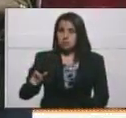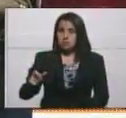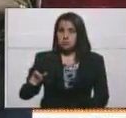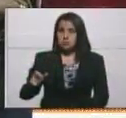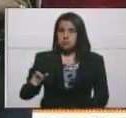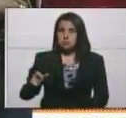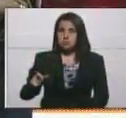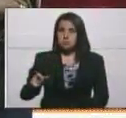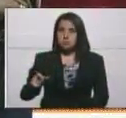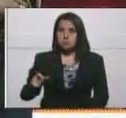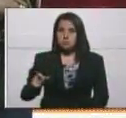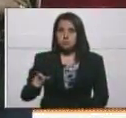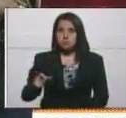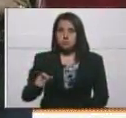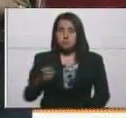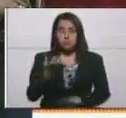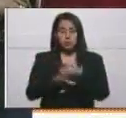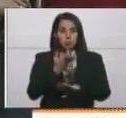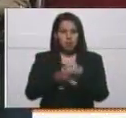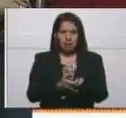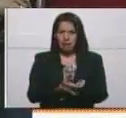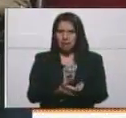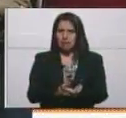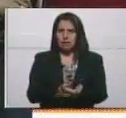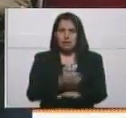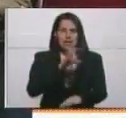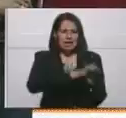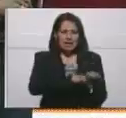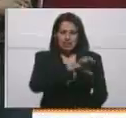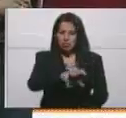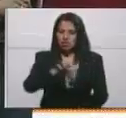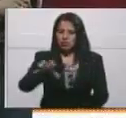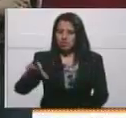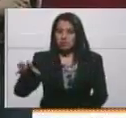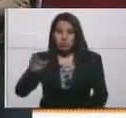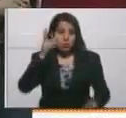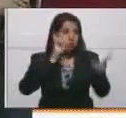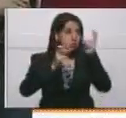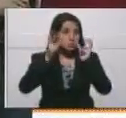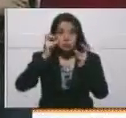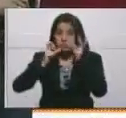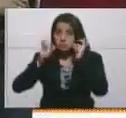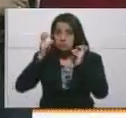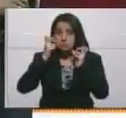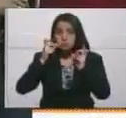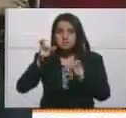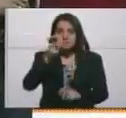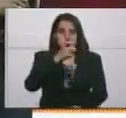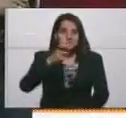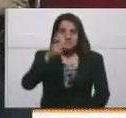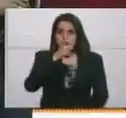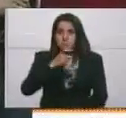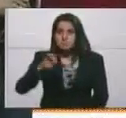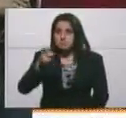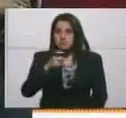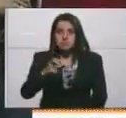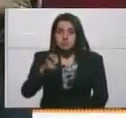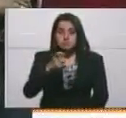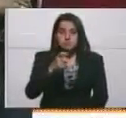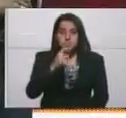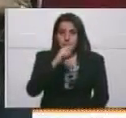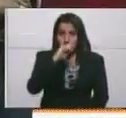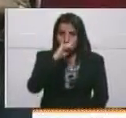Monagas, los carnetizados de estado por estado que me escuchan. Bueno, hay que buscarlos, ya los están buscando, pero hay que buscarlos